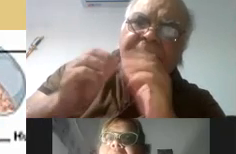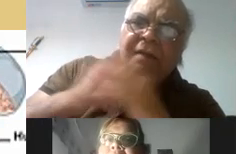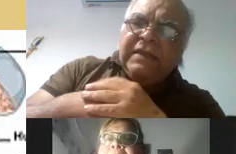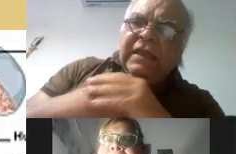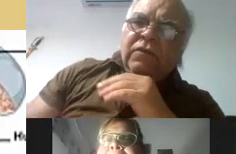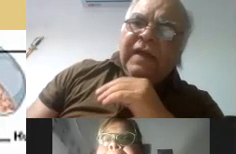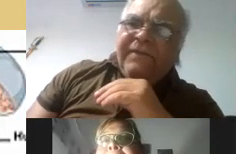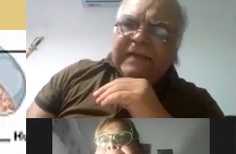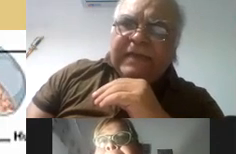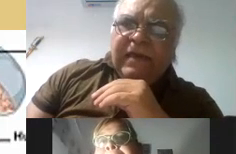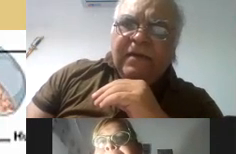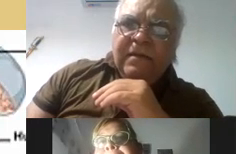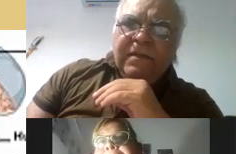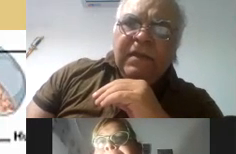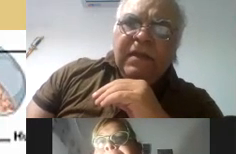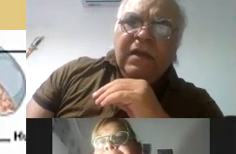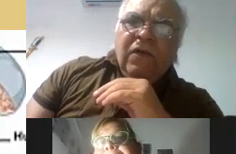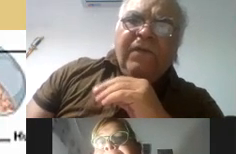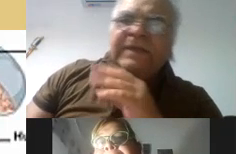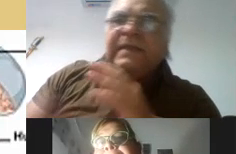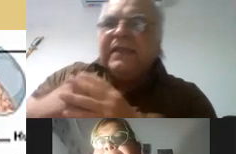y permite un fácil